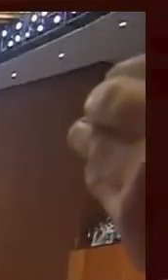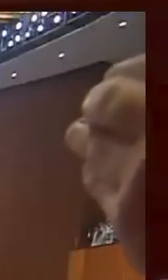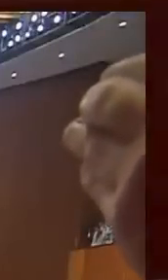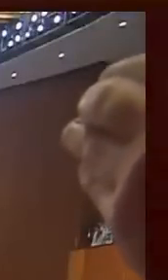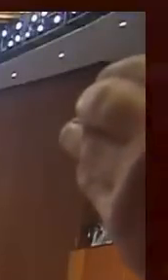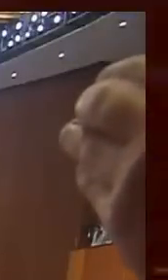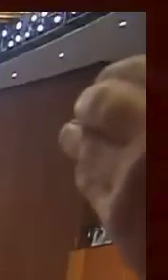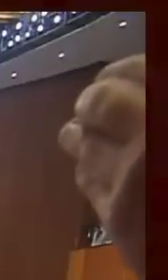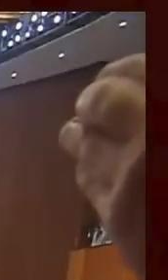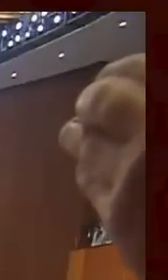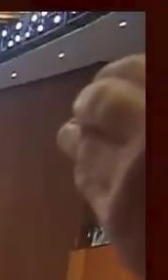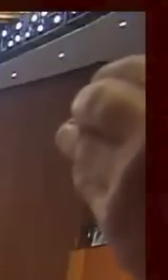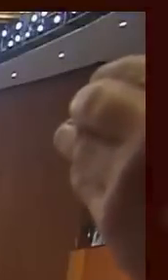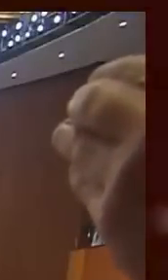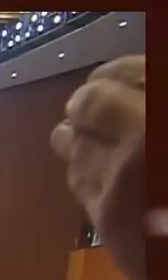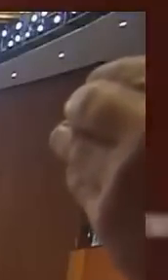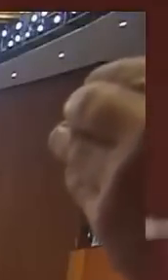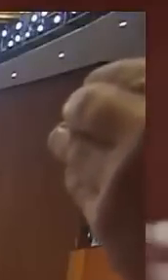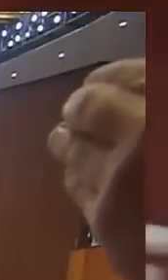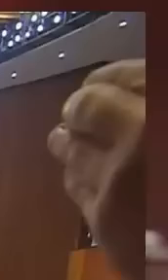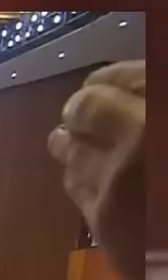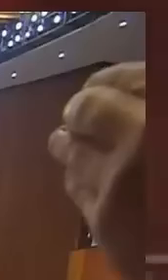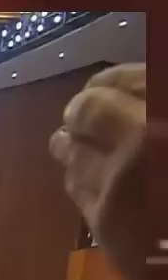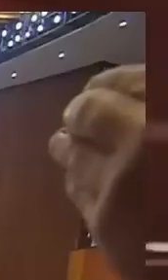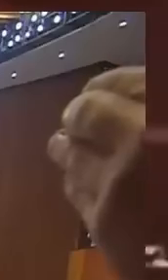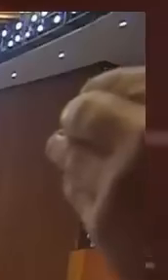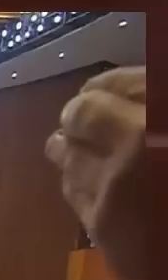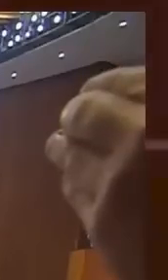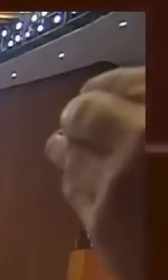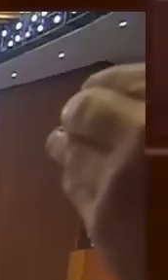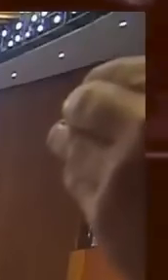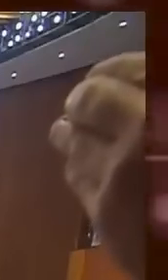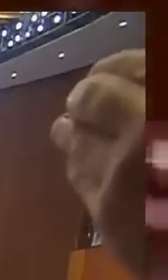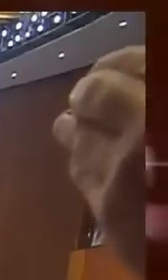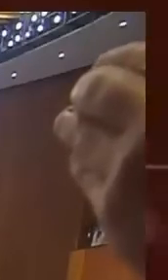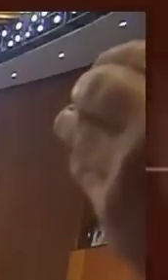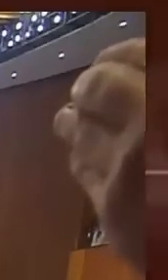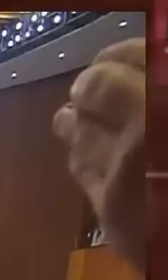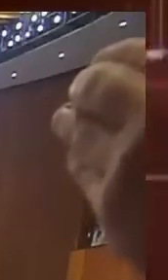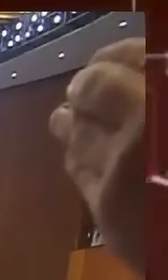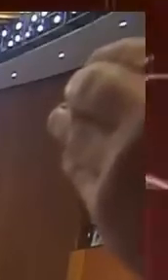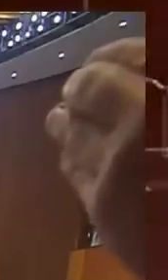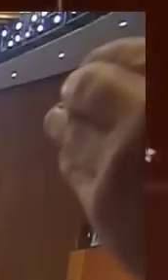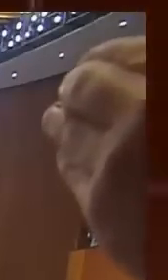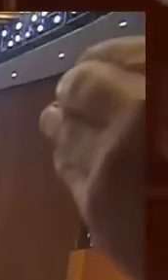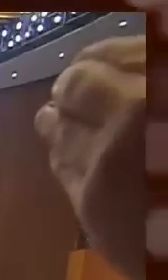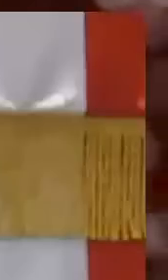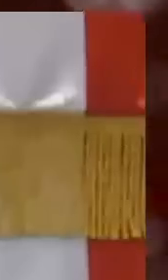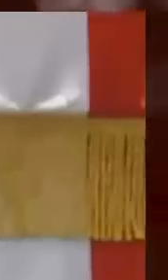También pues se enfatiza la importancia del poder, de la reforma judicial,